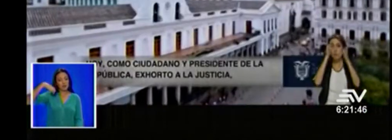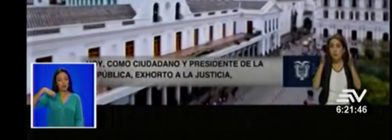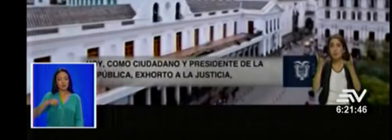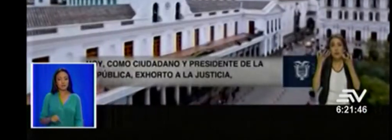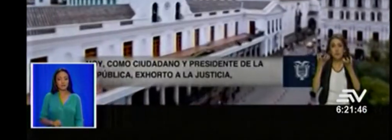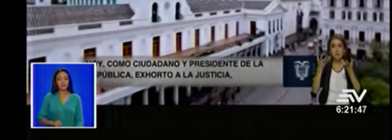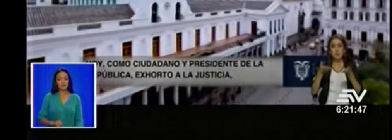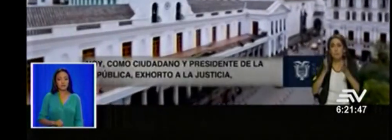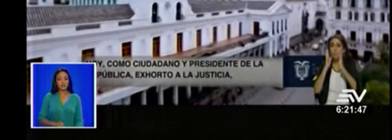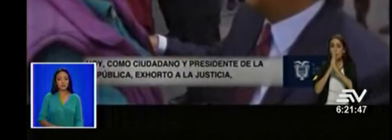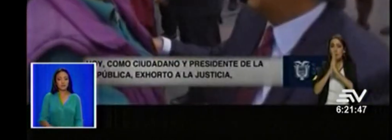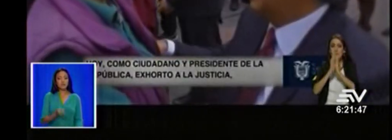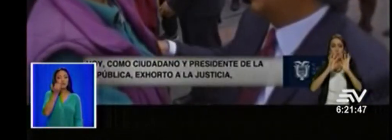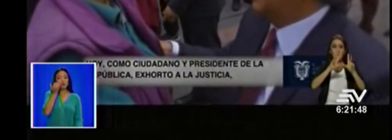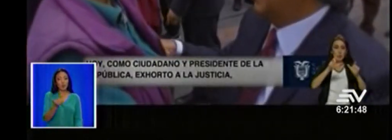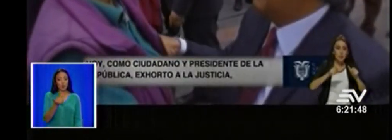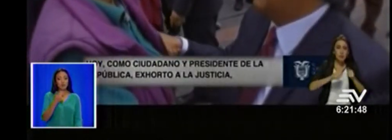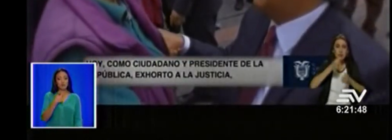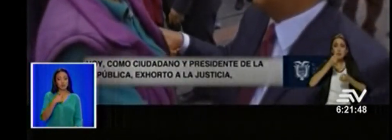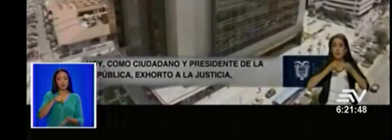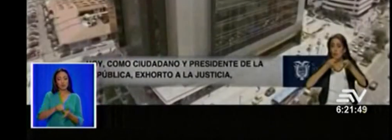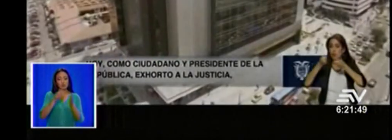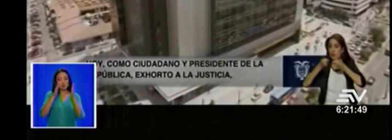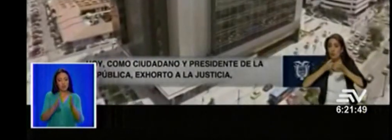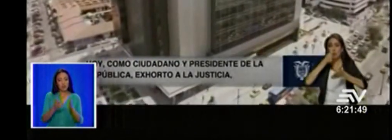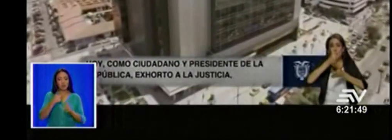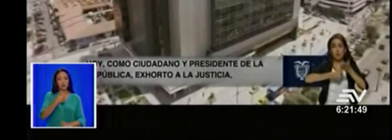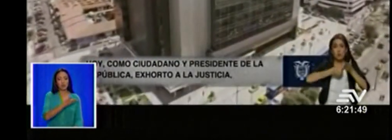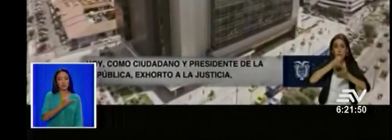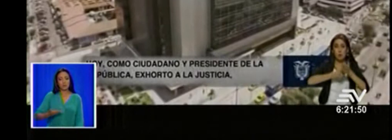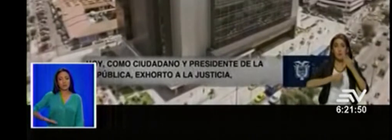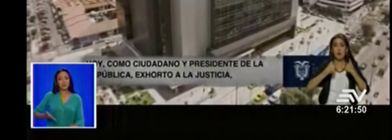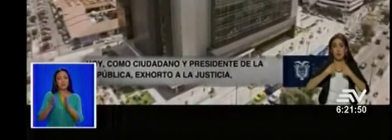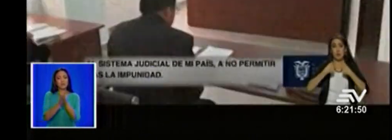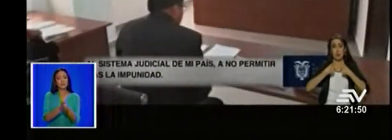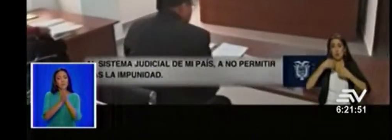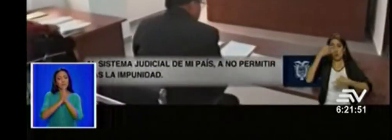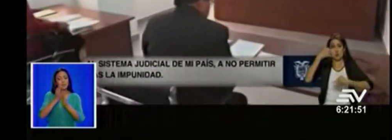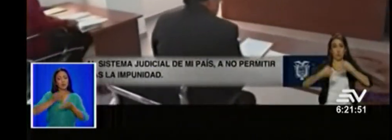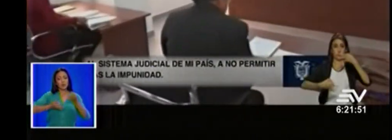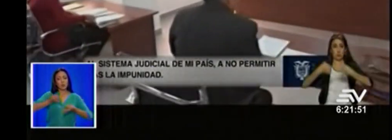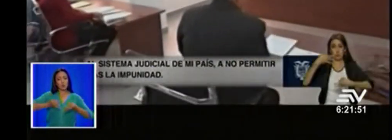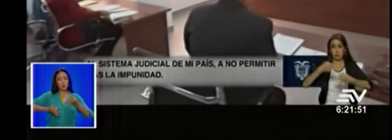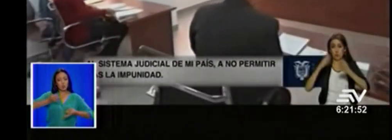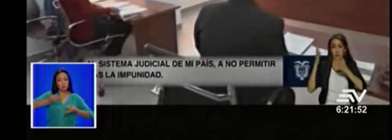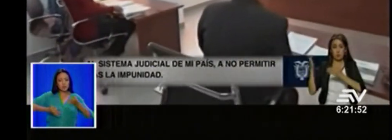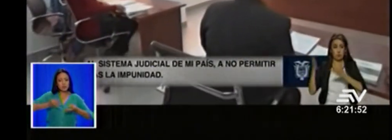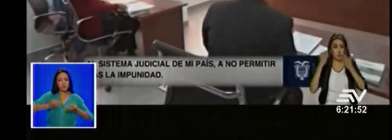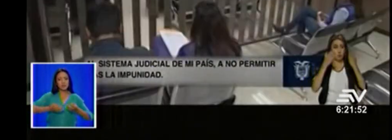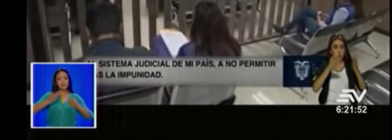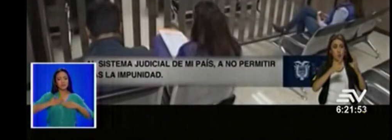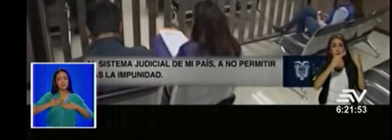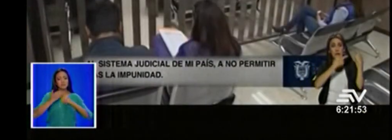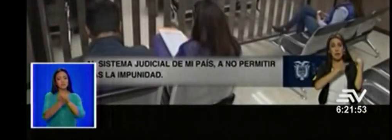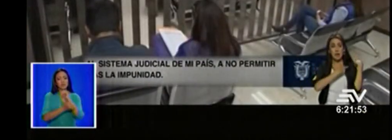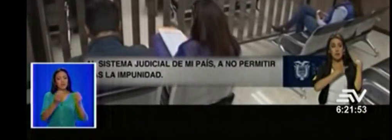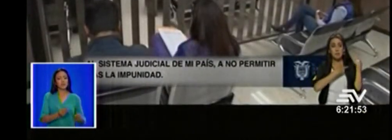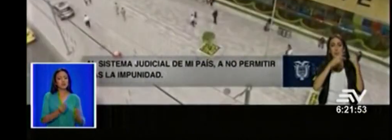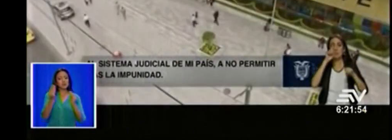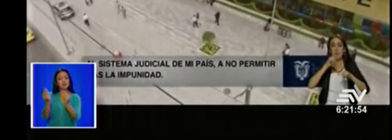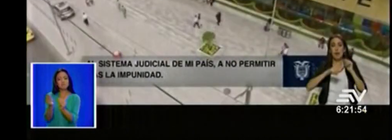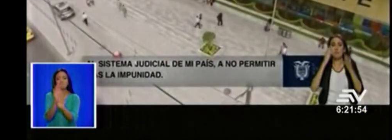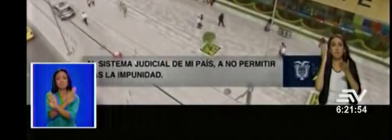Hoy, como ciudadano y presidente de la República, exhorto a la justicia, al sistema judicial de mi país, a no permitir más